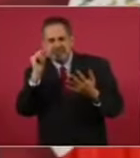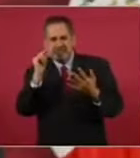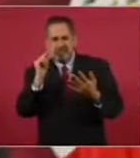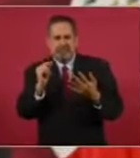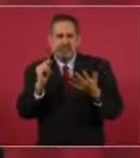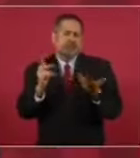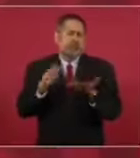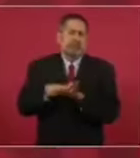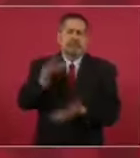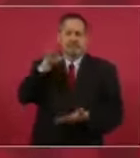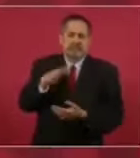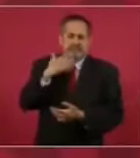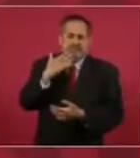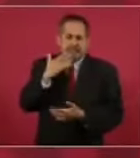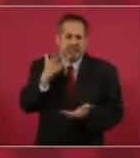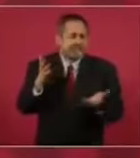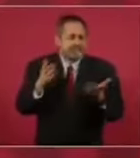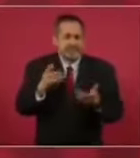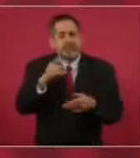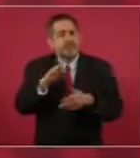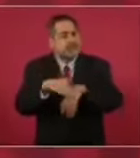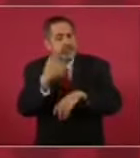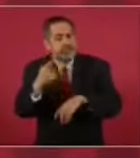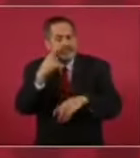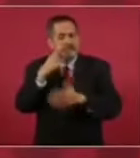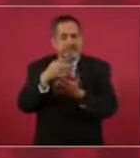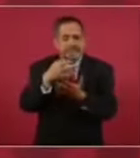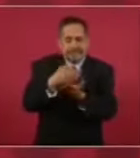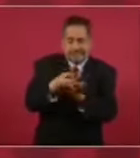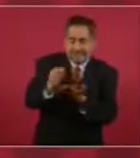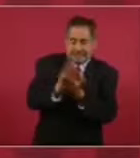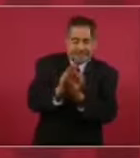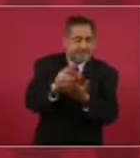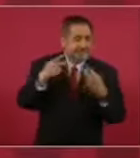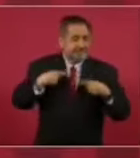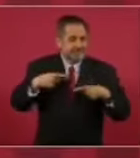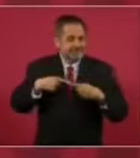aunque se trate de héroes, pues no son